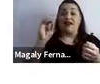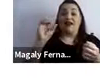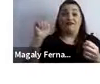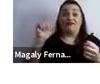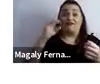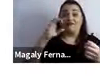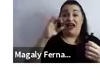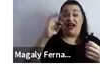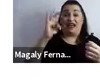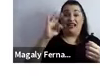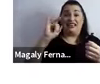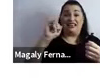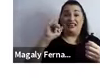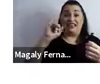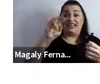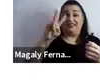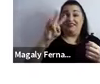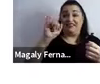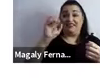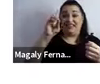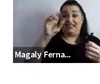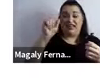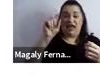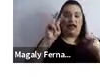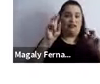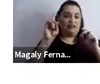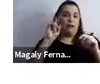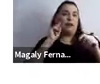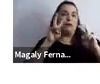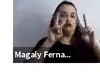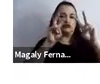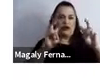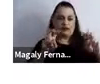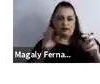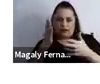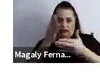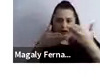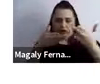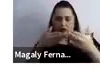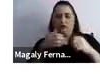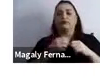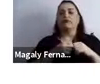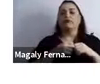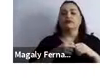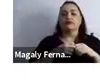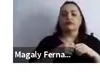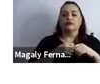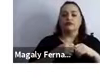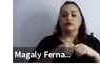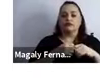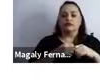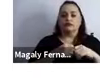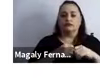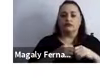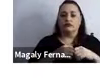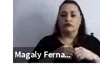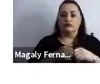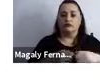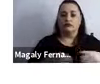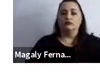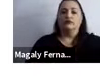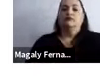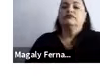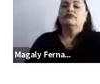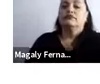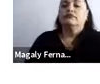vamos a hacer el siguiente análisis. Bien, voy a ir un momento atrás,